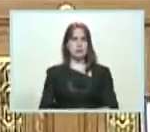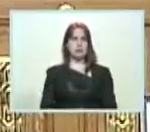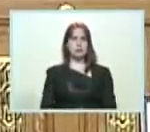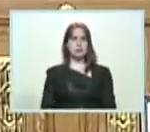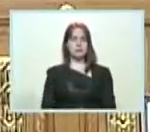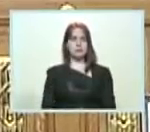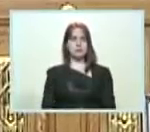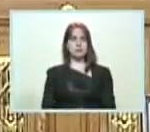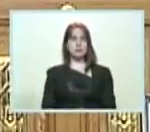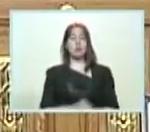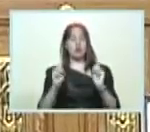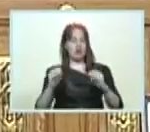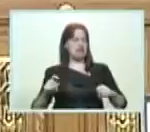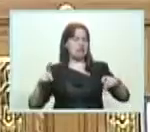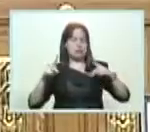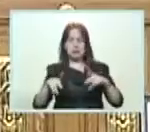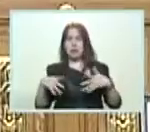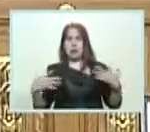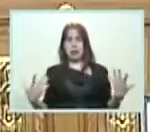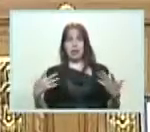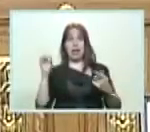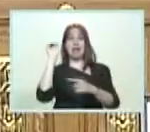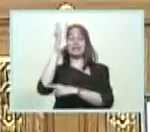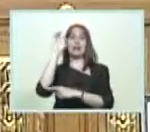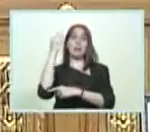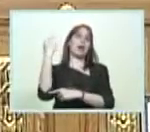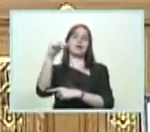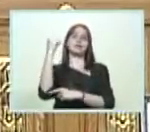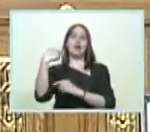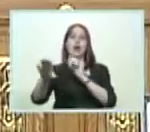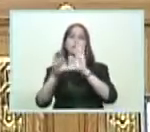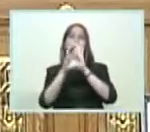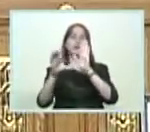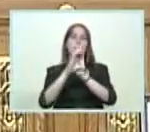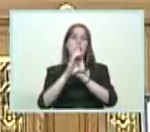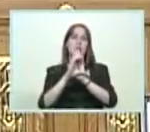Y esa opción se llamó Asamblea Nacional Constituyente.